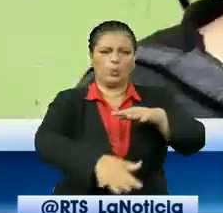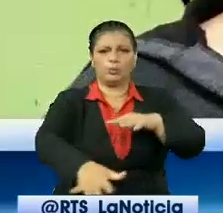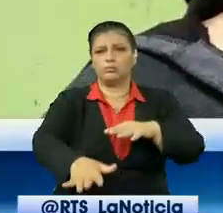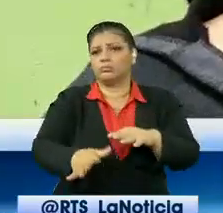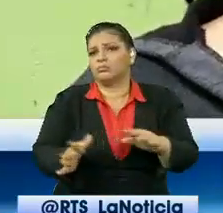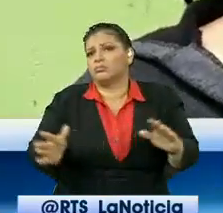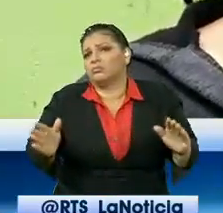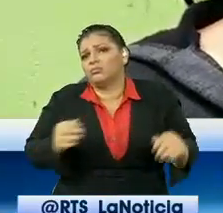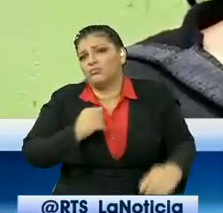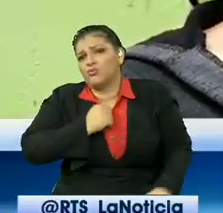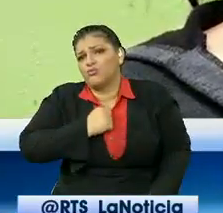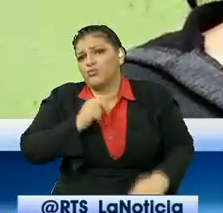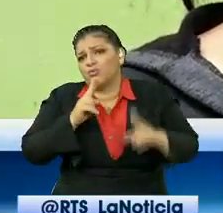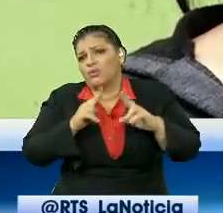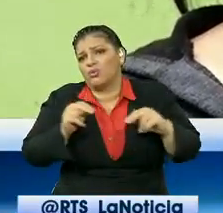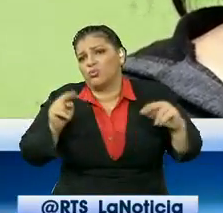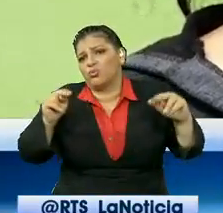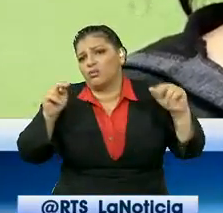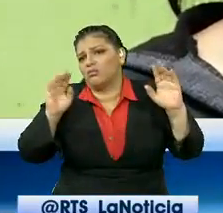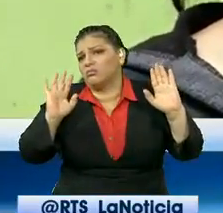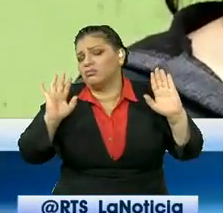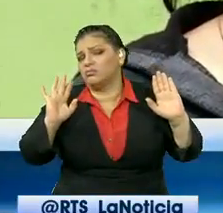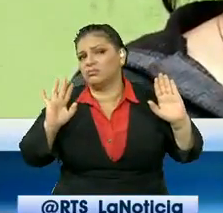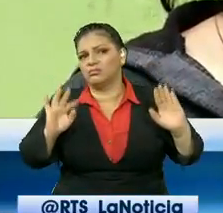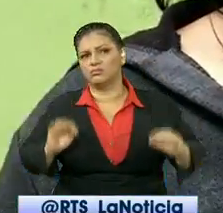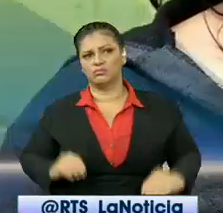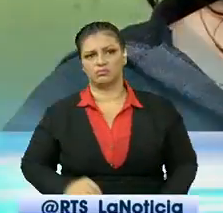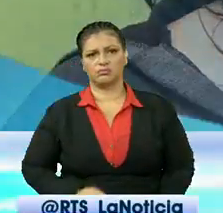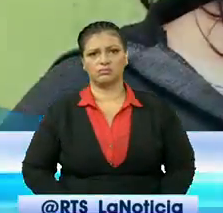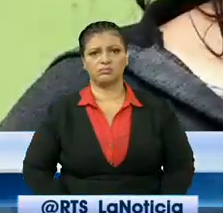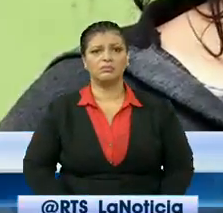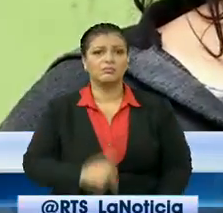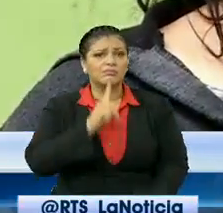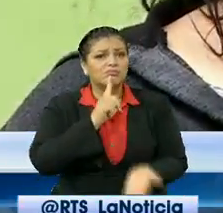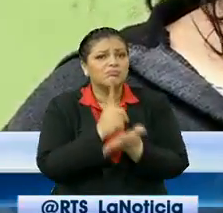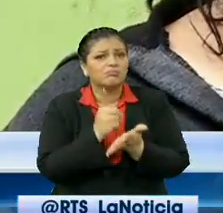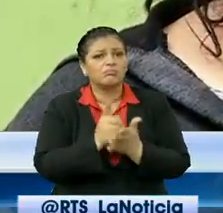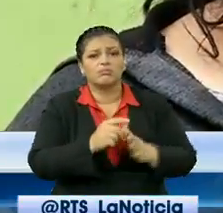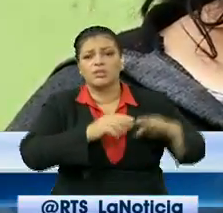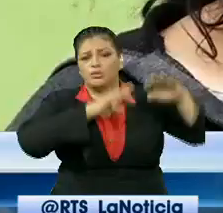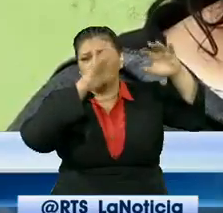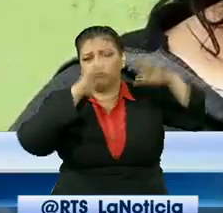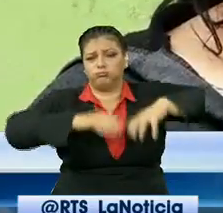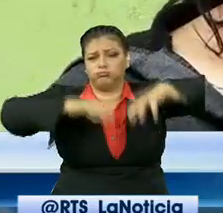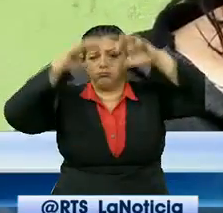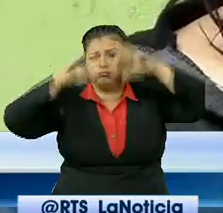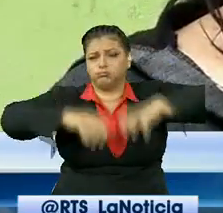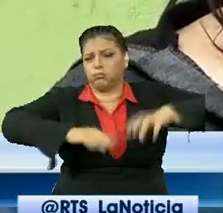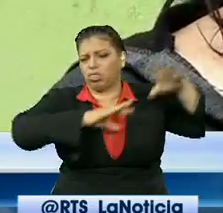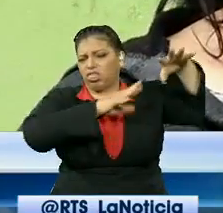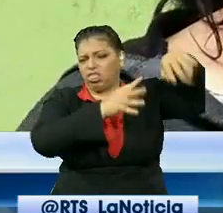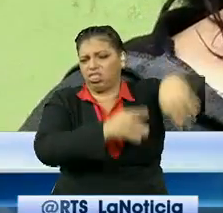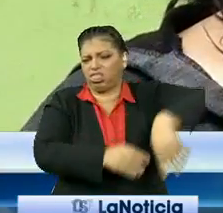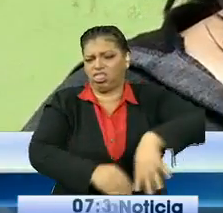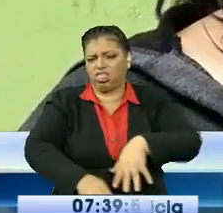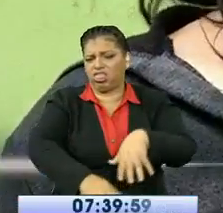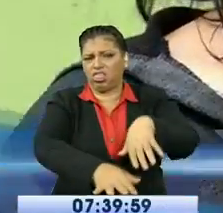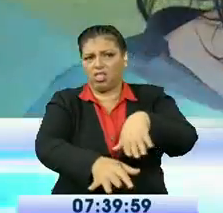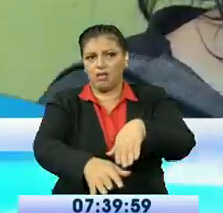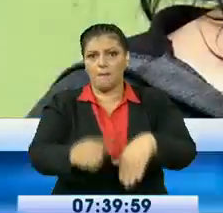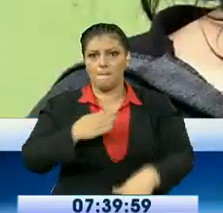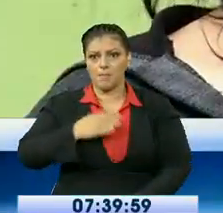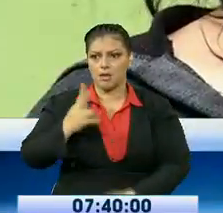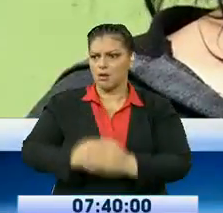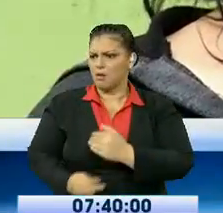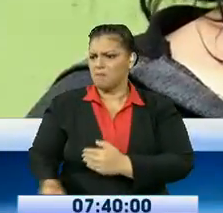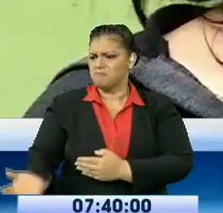¿no? Todito se resbanó ahí, el agua, sí. Y cuando ya estaba todo bajado abajo, ¿no? Yo cogí a mi guaguita, se